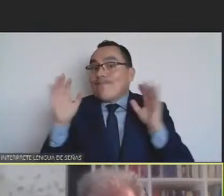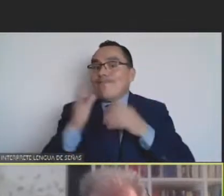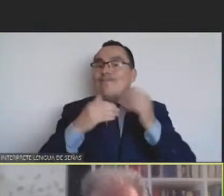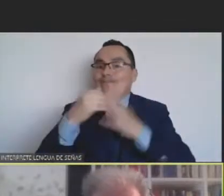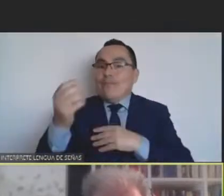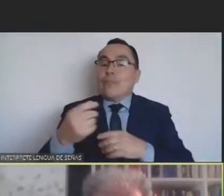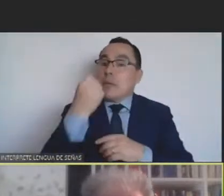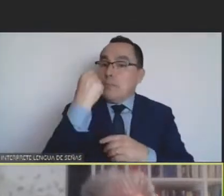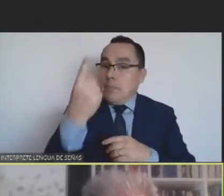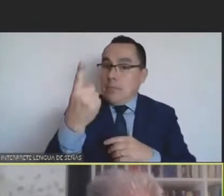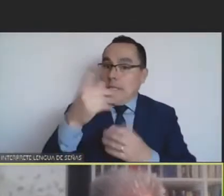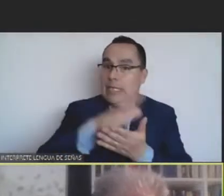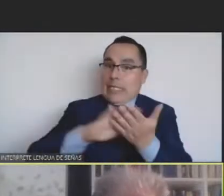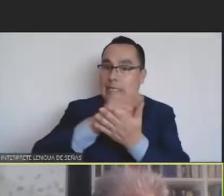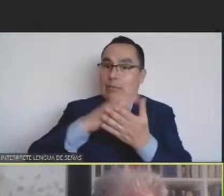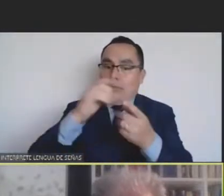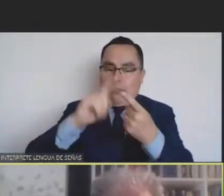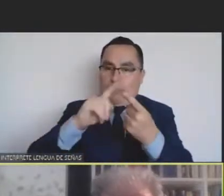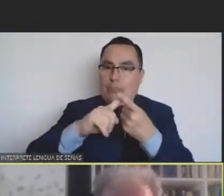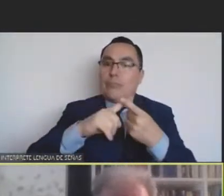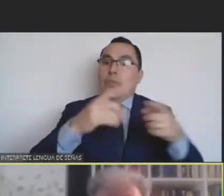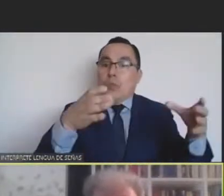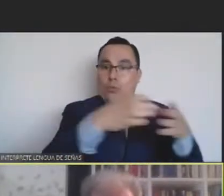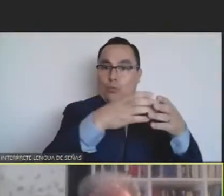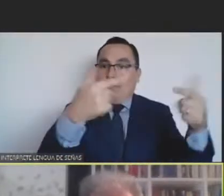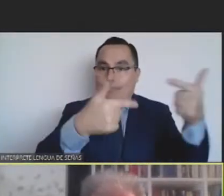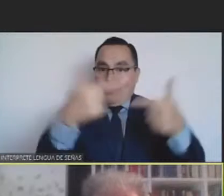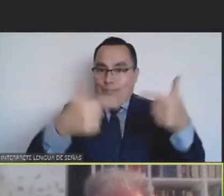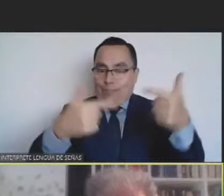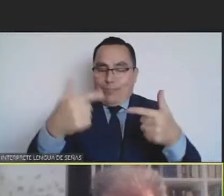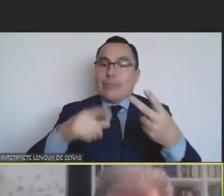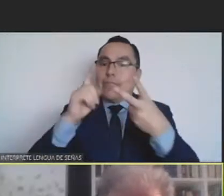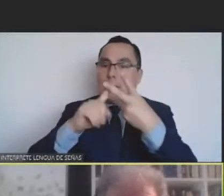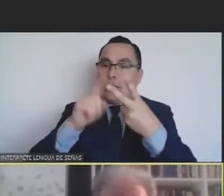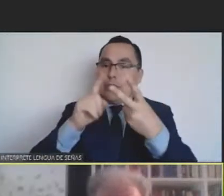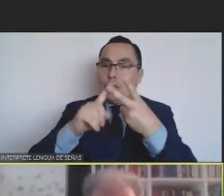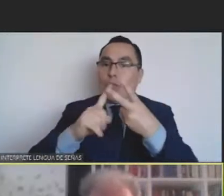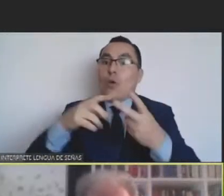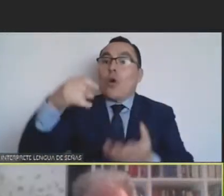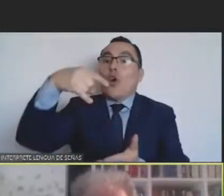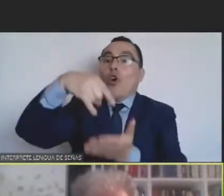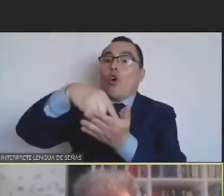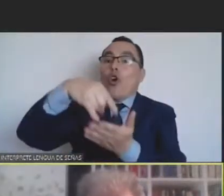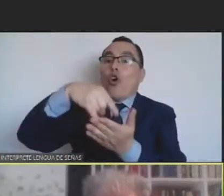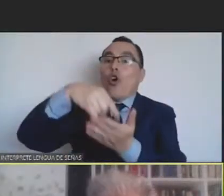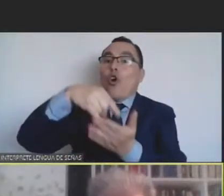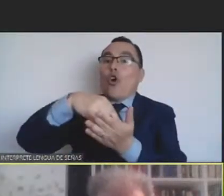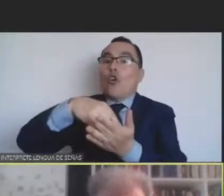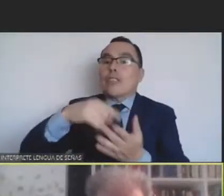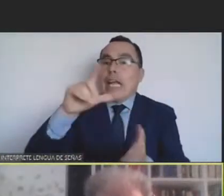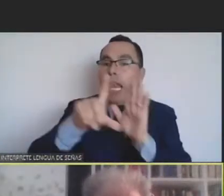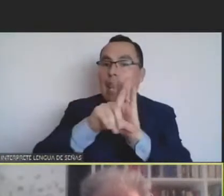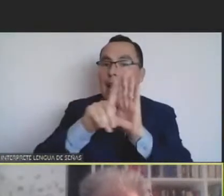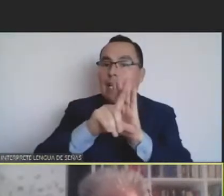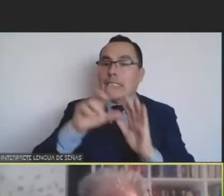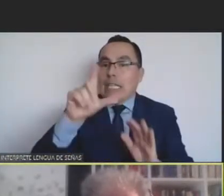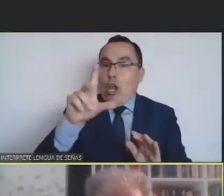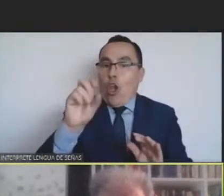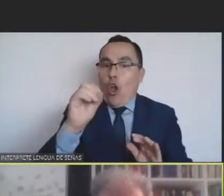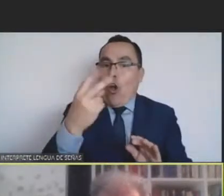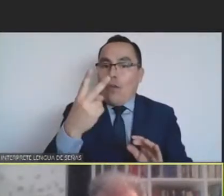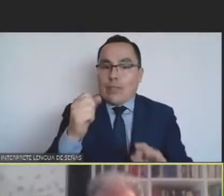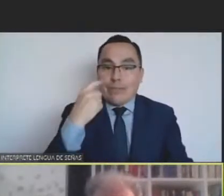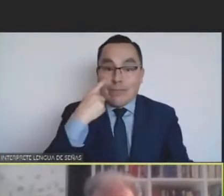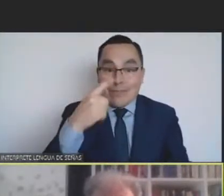ejemplo entonces, regulación de los partidos políticos. Vamos, segundo ejemplo, Congreso y ley de lobby. Y esto en forma bien